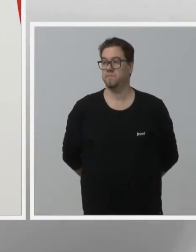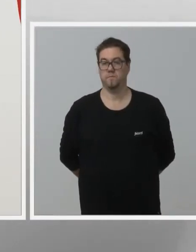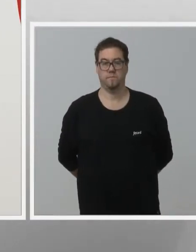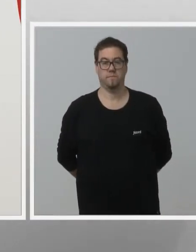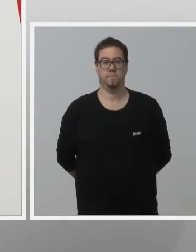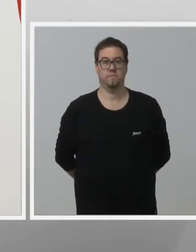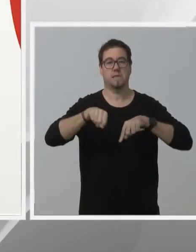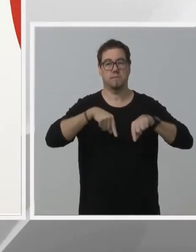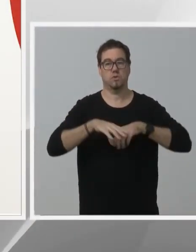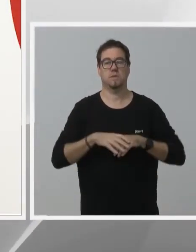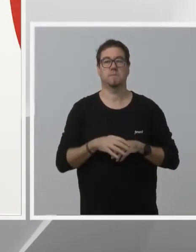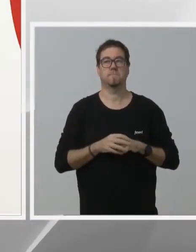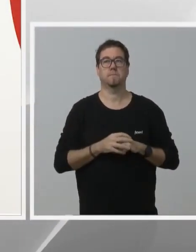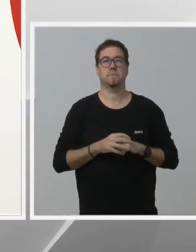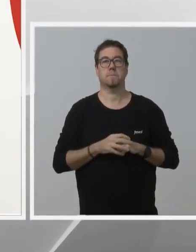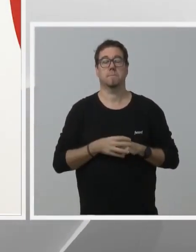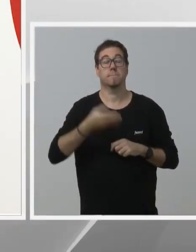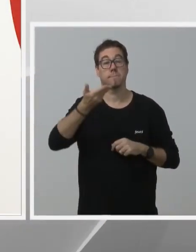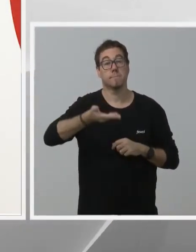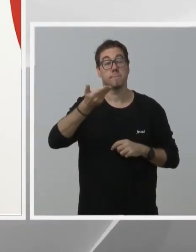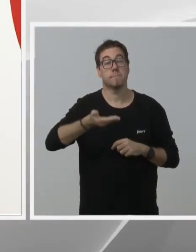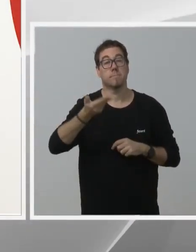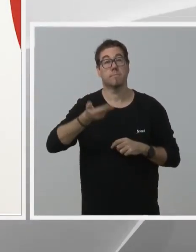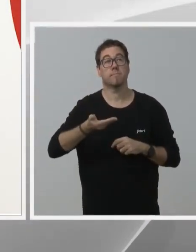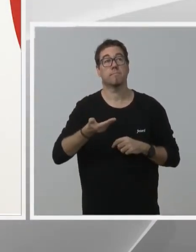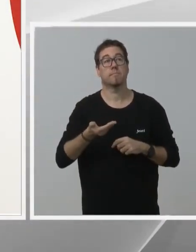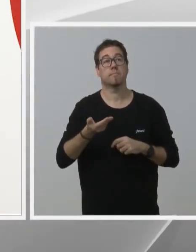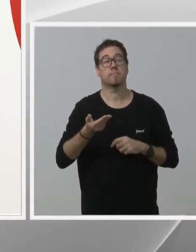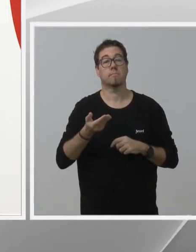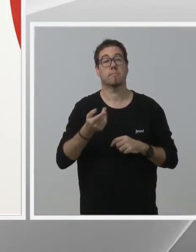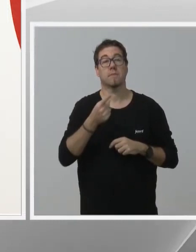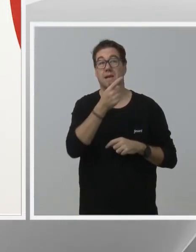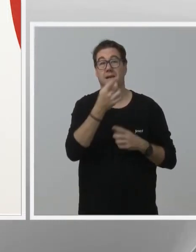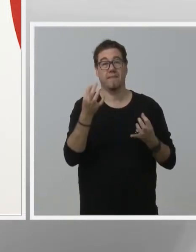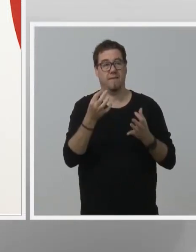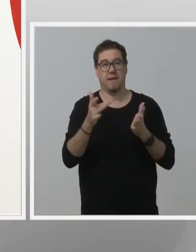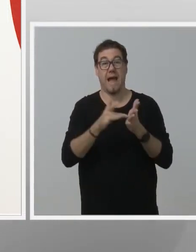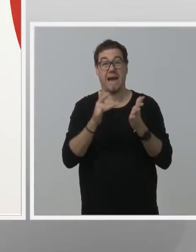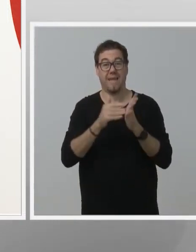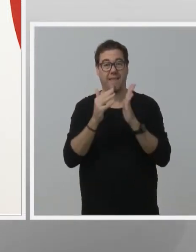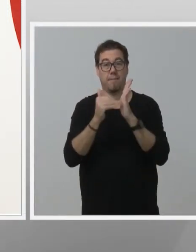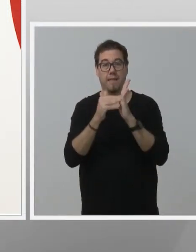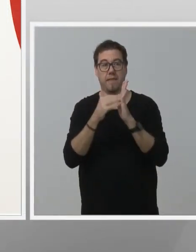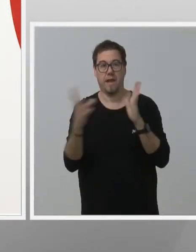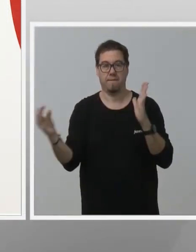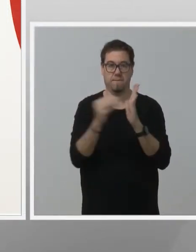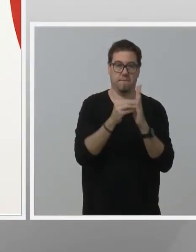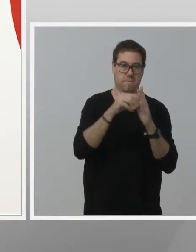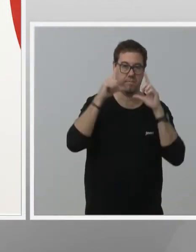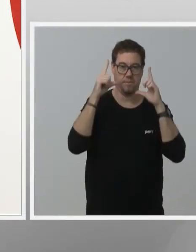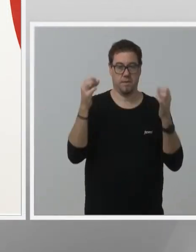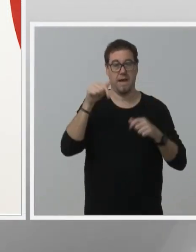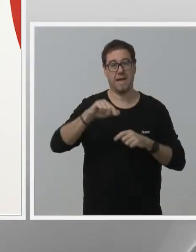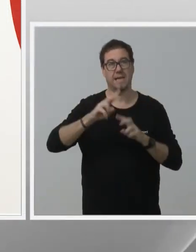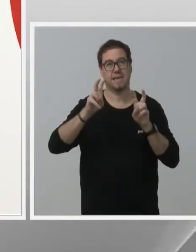nuestra comunidad. Lo importante es que pongan a la Agenda Valenciana en su agenda. Aquí tenemos